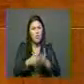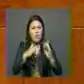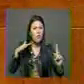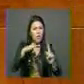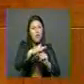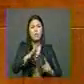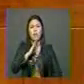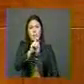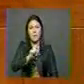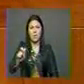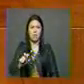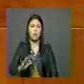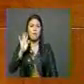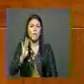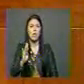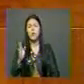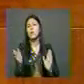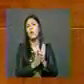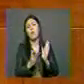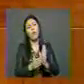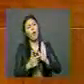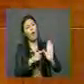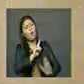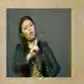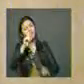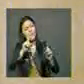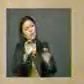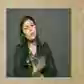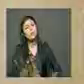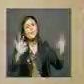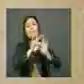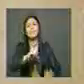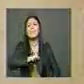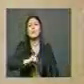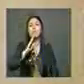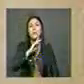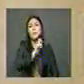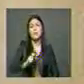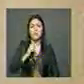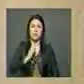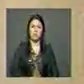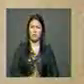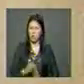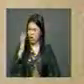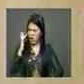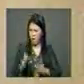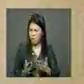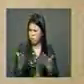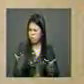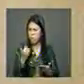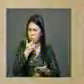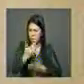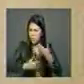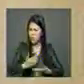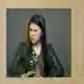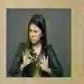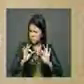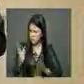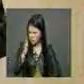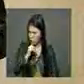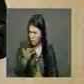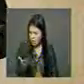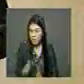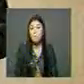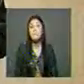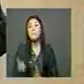sexo, argumentando el derecho fundamental de la ciudadanía, especialmente el debido proceso. En